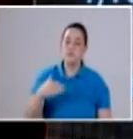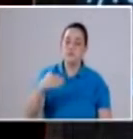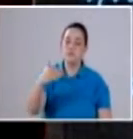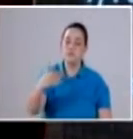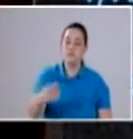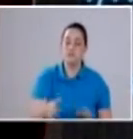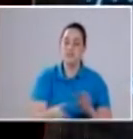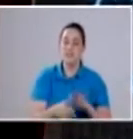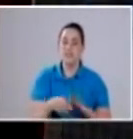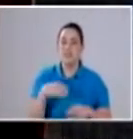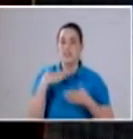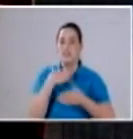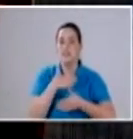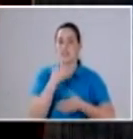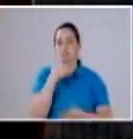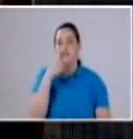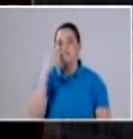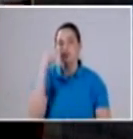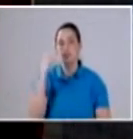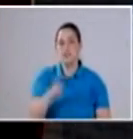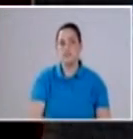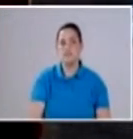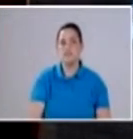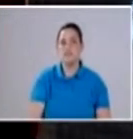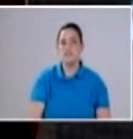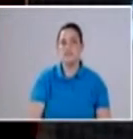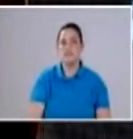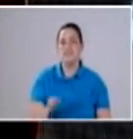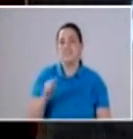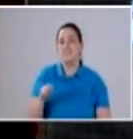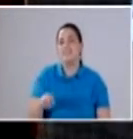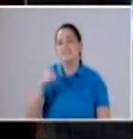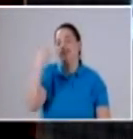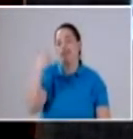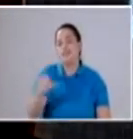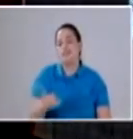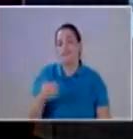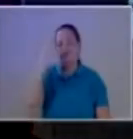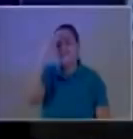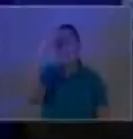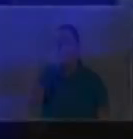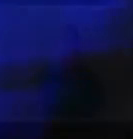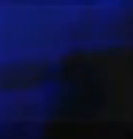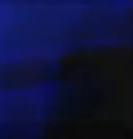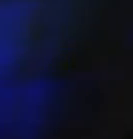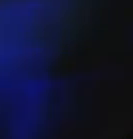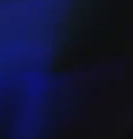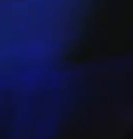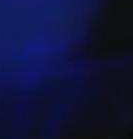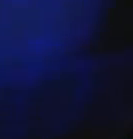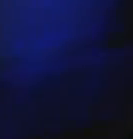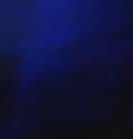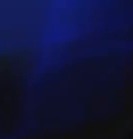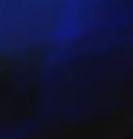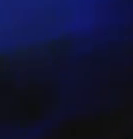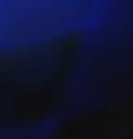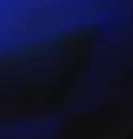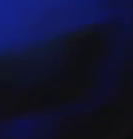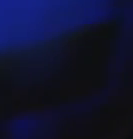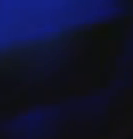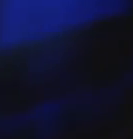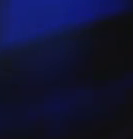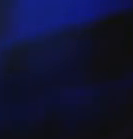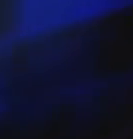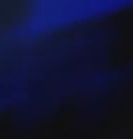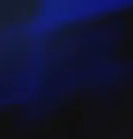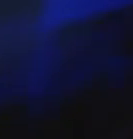Entonces miremos algunas cosas, porque alguien dirá: ah, eso ya lo sabemos todos, hermanos, sé lo que a Dios le gusta y lo que no le gusta. Miremos si de veras es así. Y